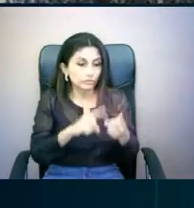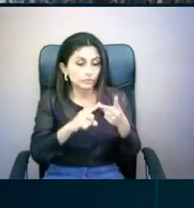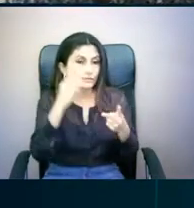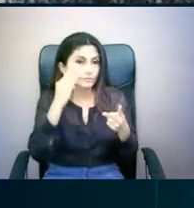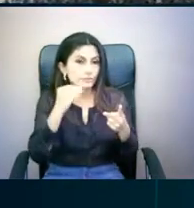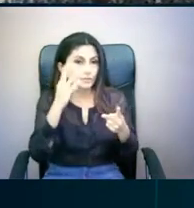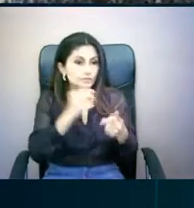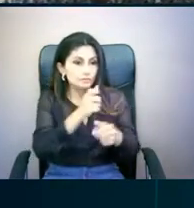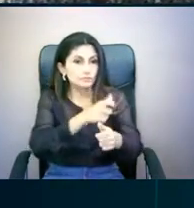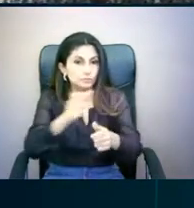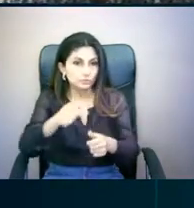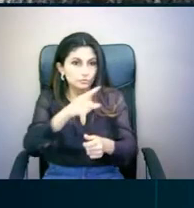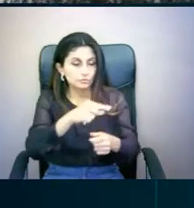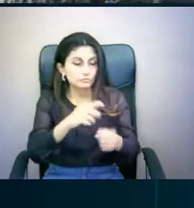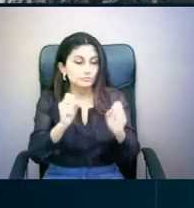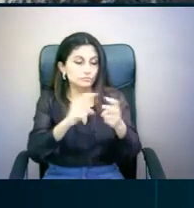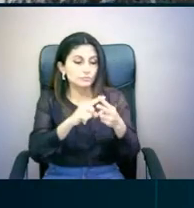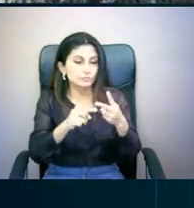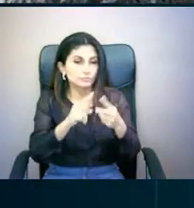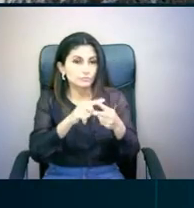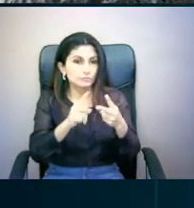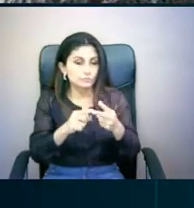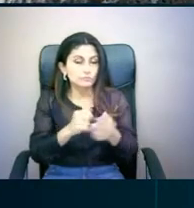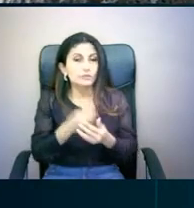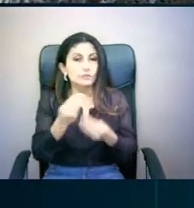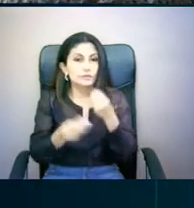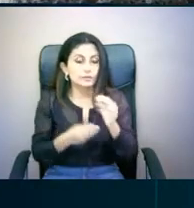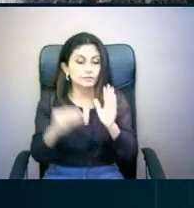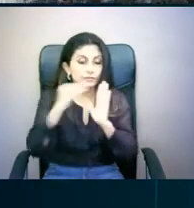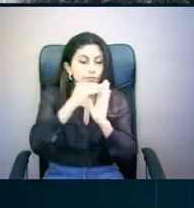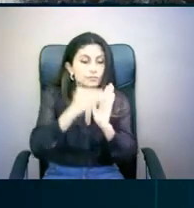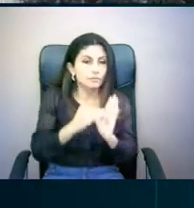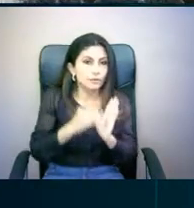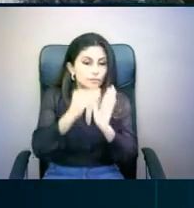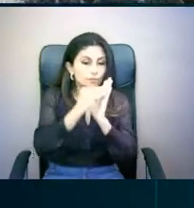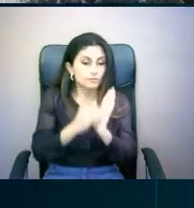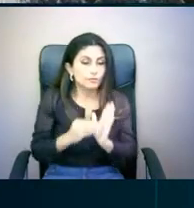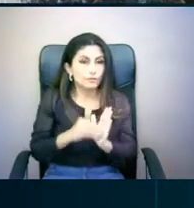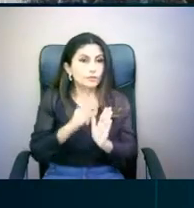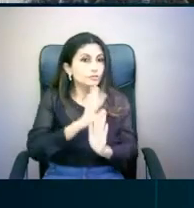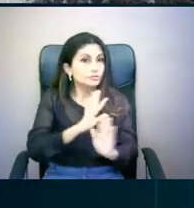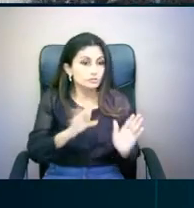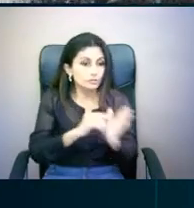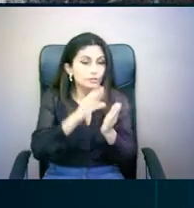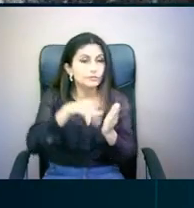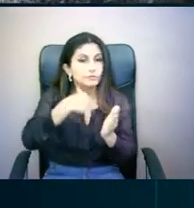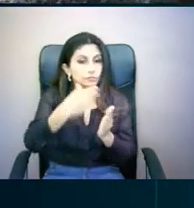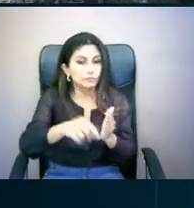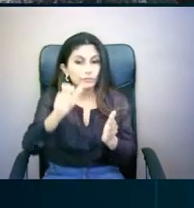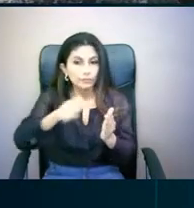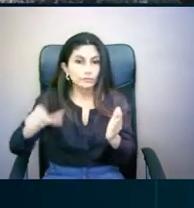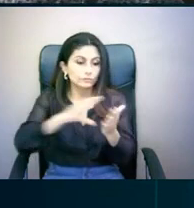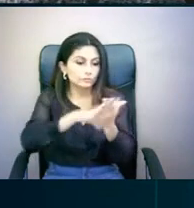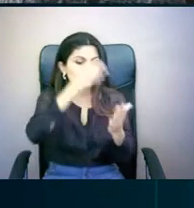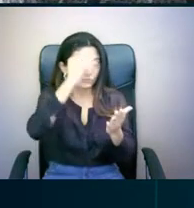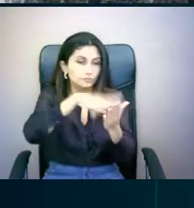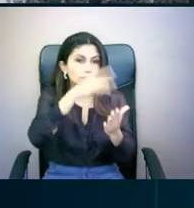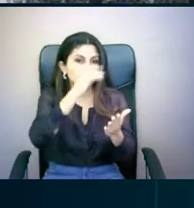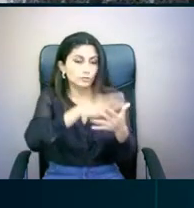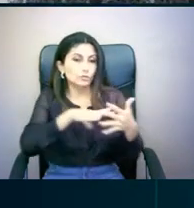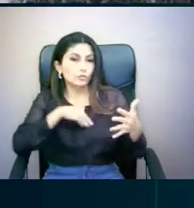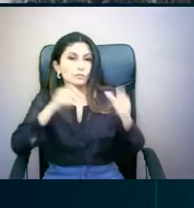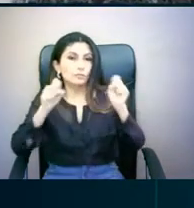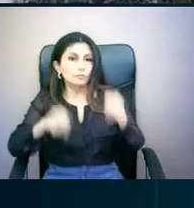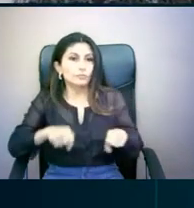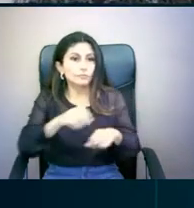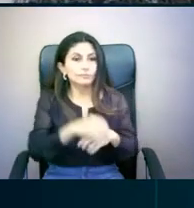estos artefactos y modelos es que se hace el registro como tal y el levantamiento de las lecciones aprendidas, que es el objeto de esta presentación.